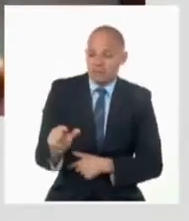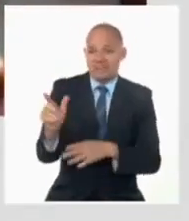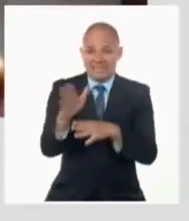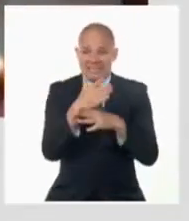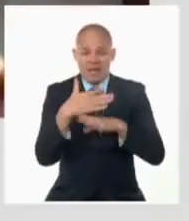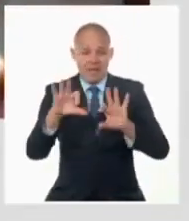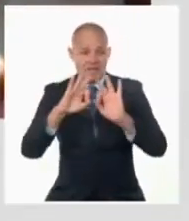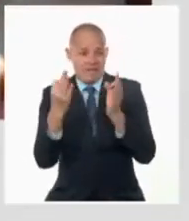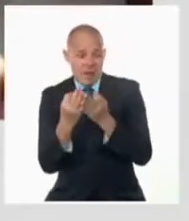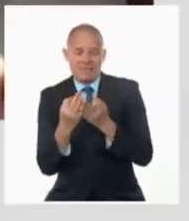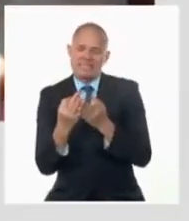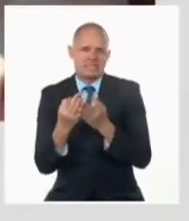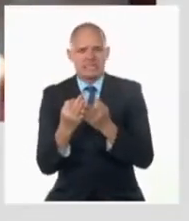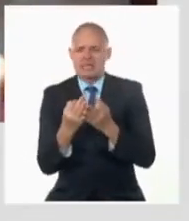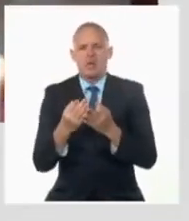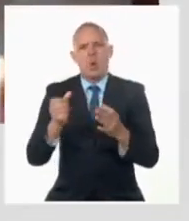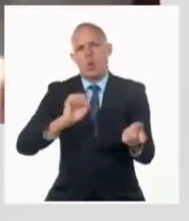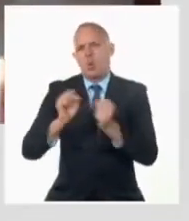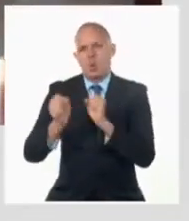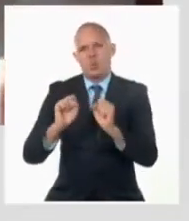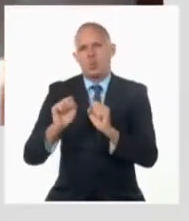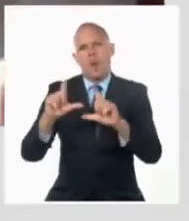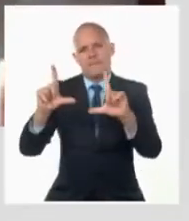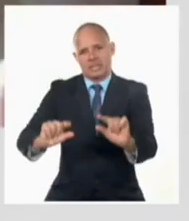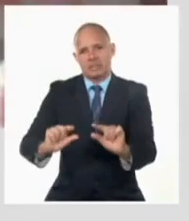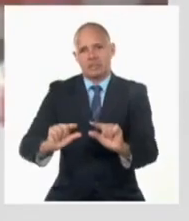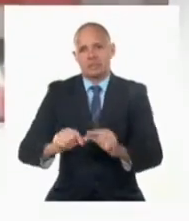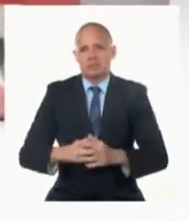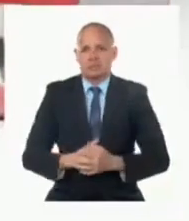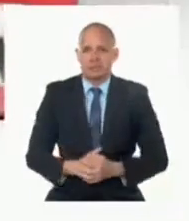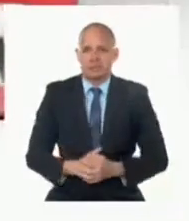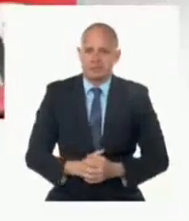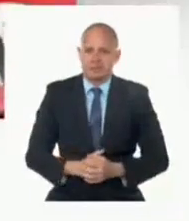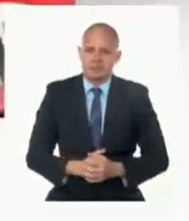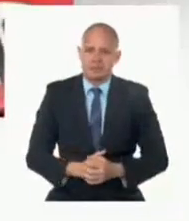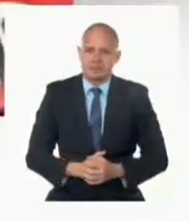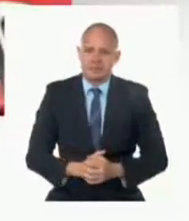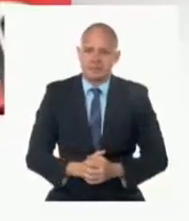familia y la sociedad en general. Lisette Márquez, Canal Cubano de Noticias.